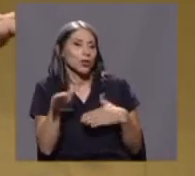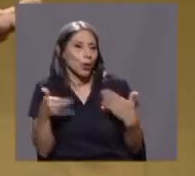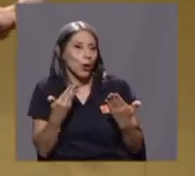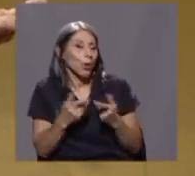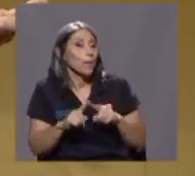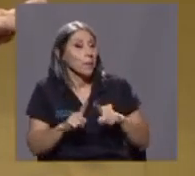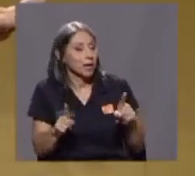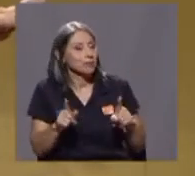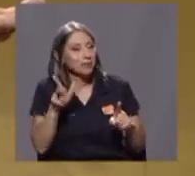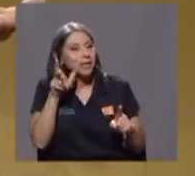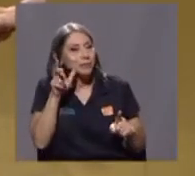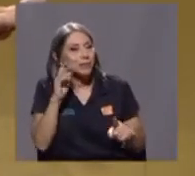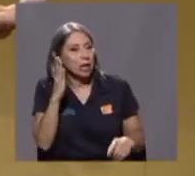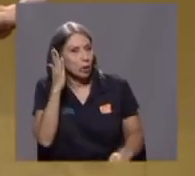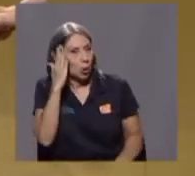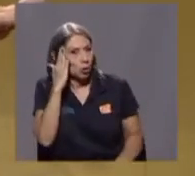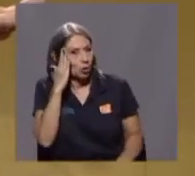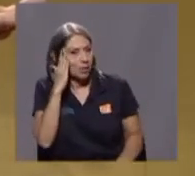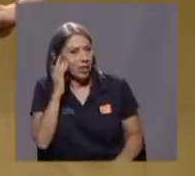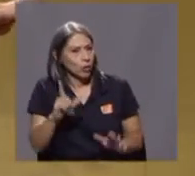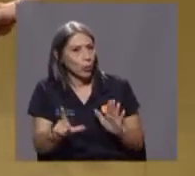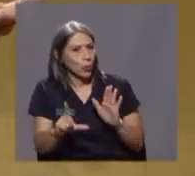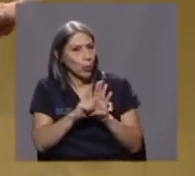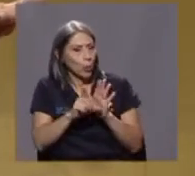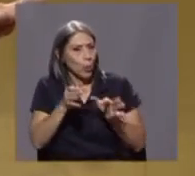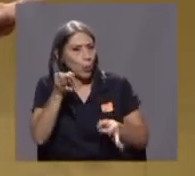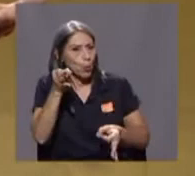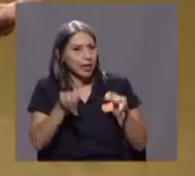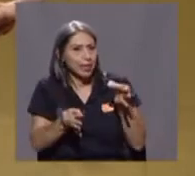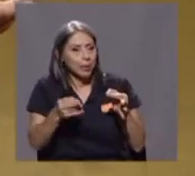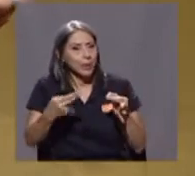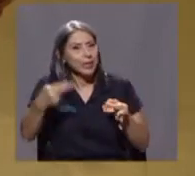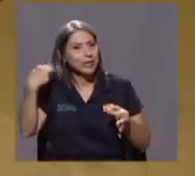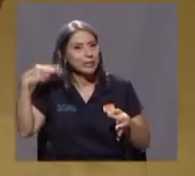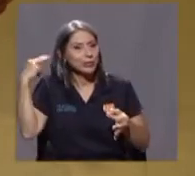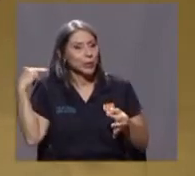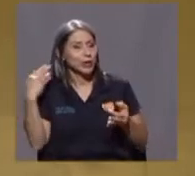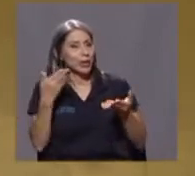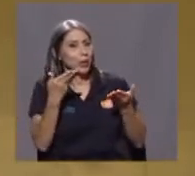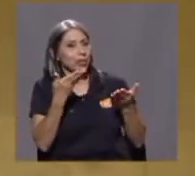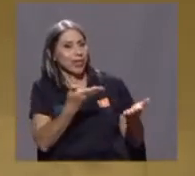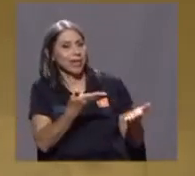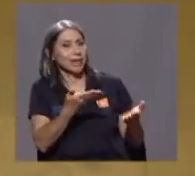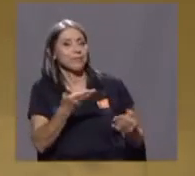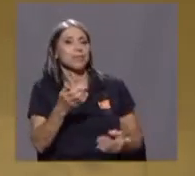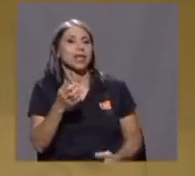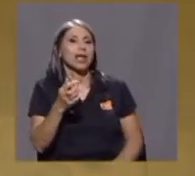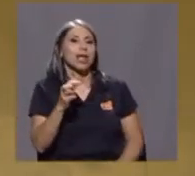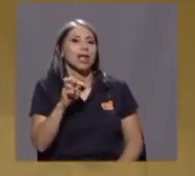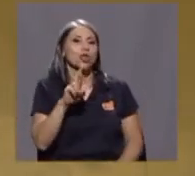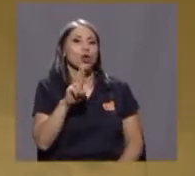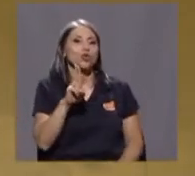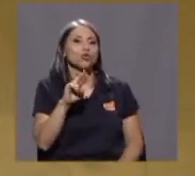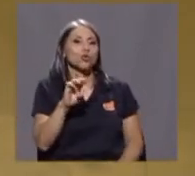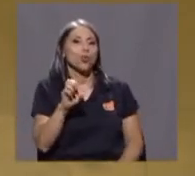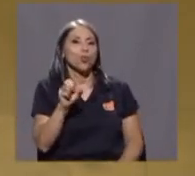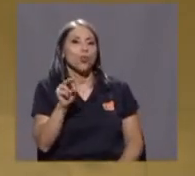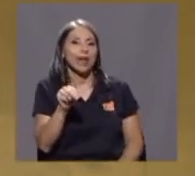el conocimiento jurídico e histórico de don